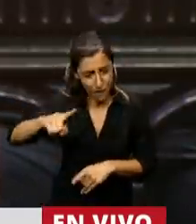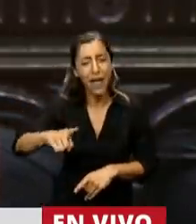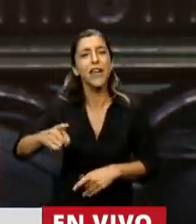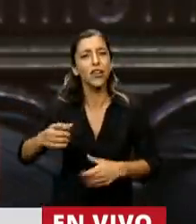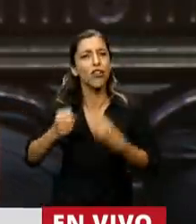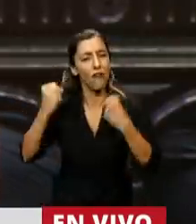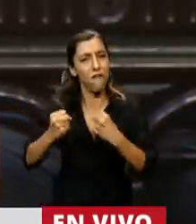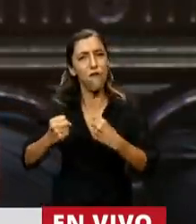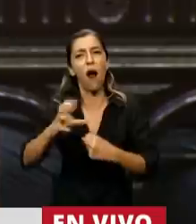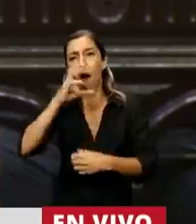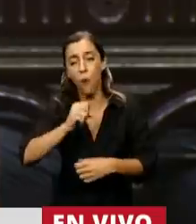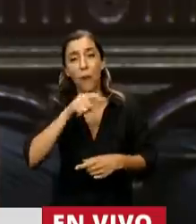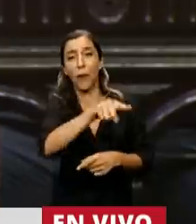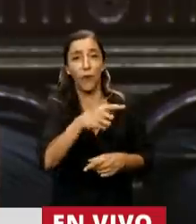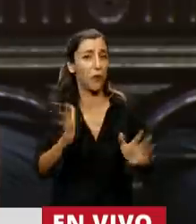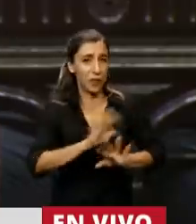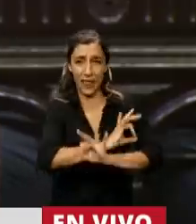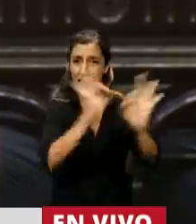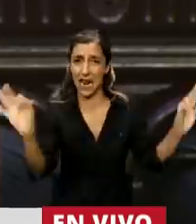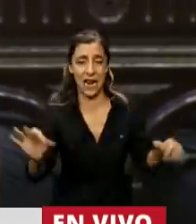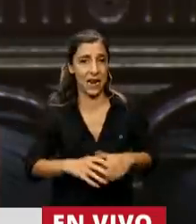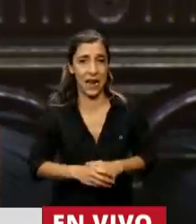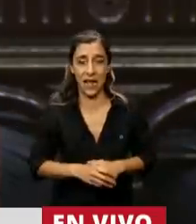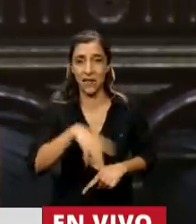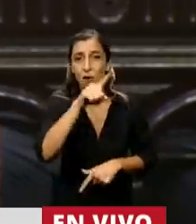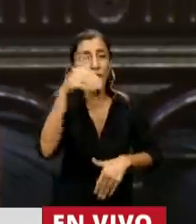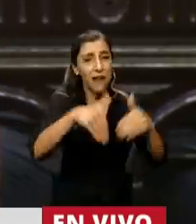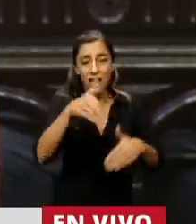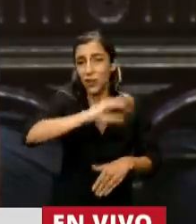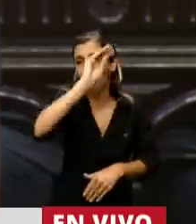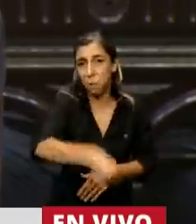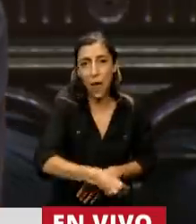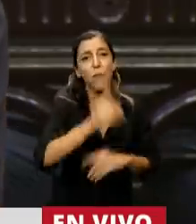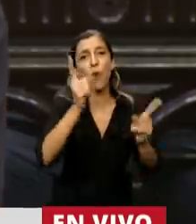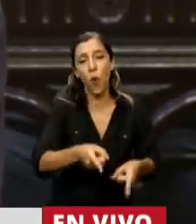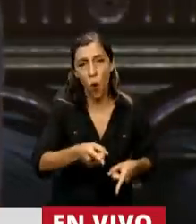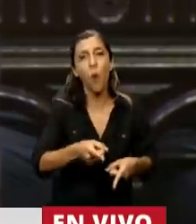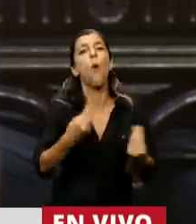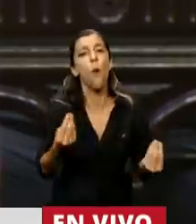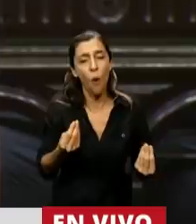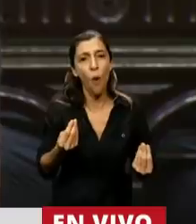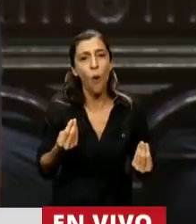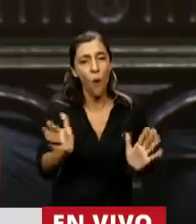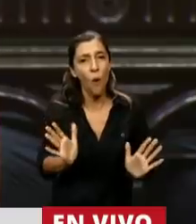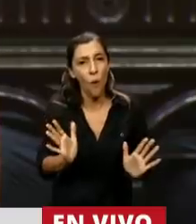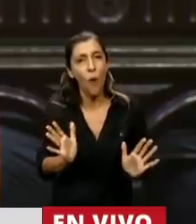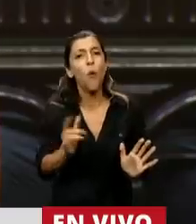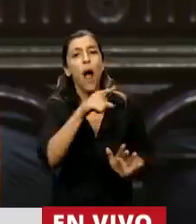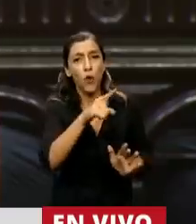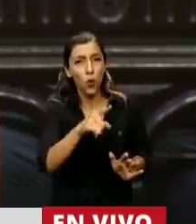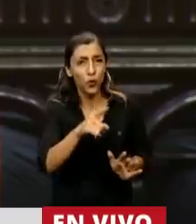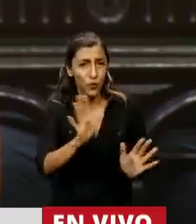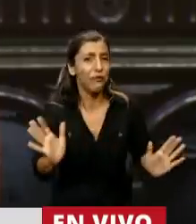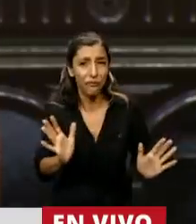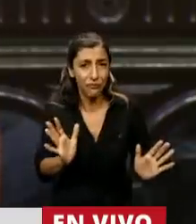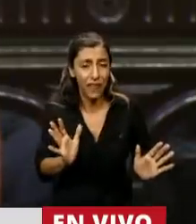les pueden haber perdido una elección pero ustedes defienden y son el poder de la argentina- resistir